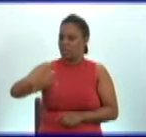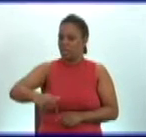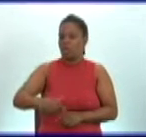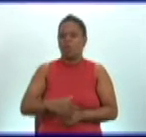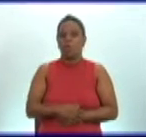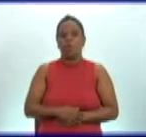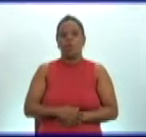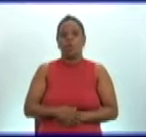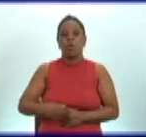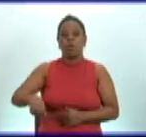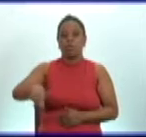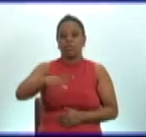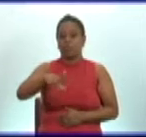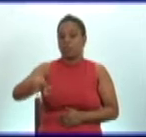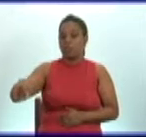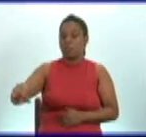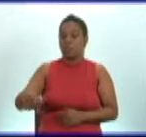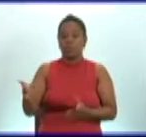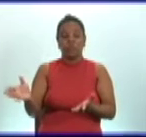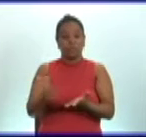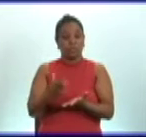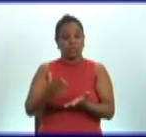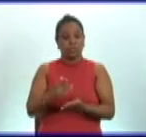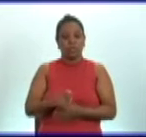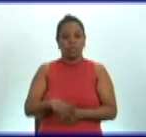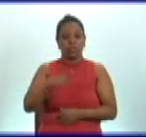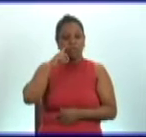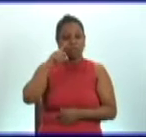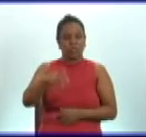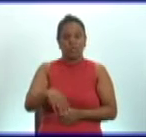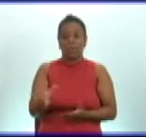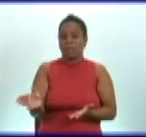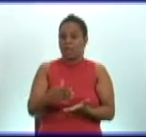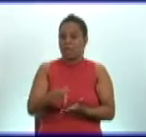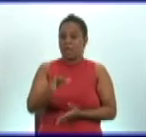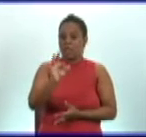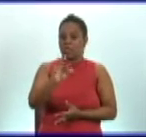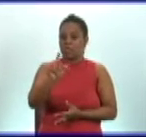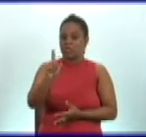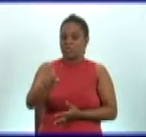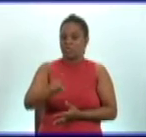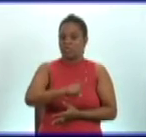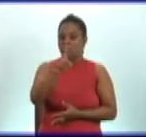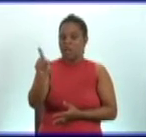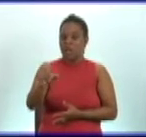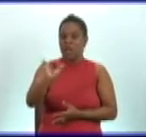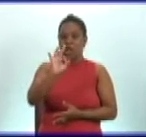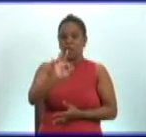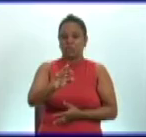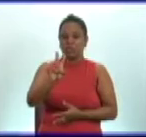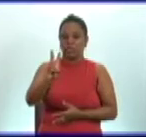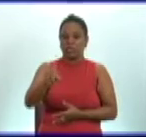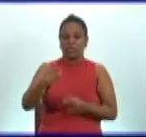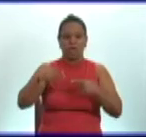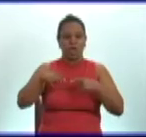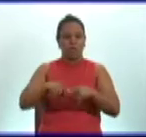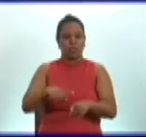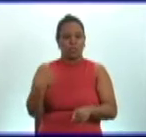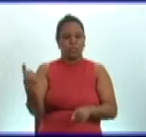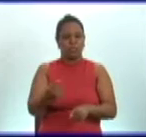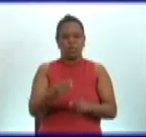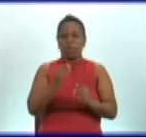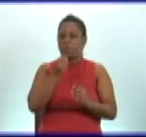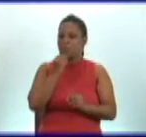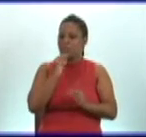momento, muchachos, usted busque su libro de texto y lo está abriendo en la página 81 para que junto a nosotros pueda seguir algunas que otras ideas que vamos a